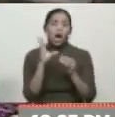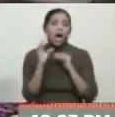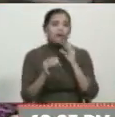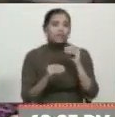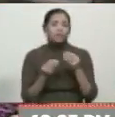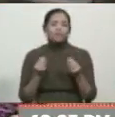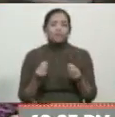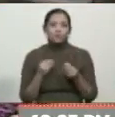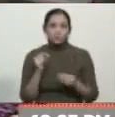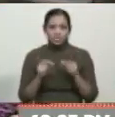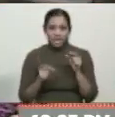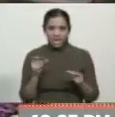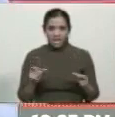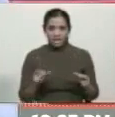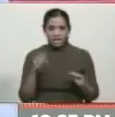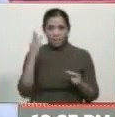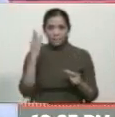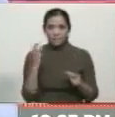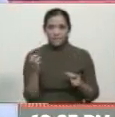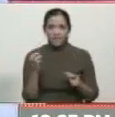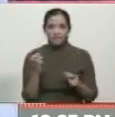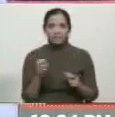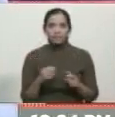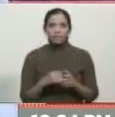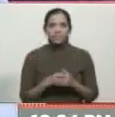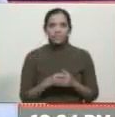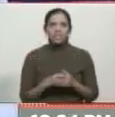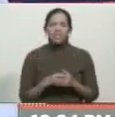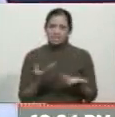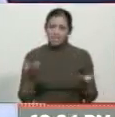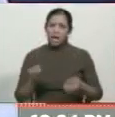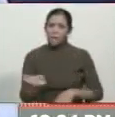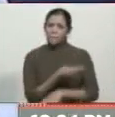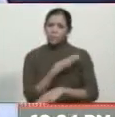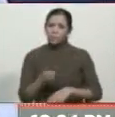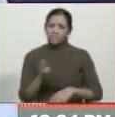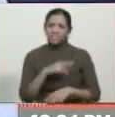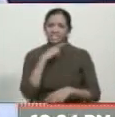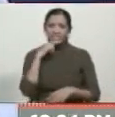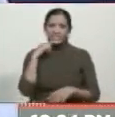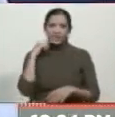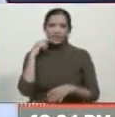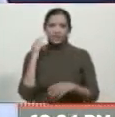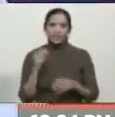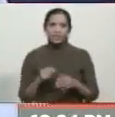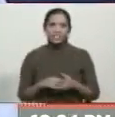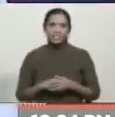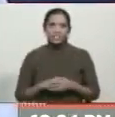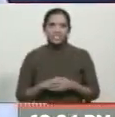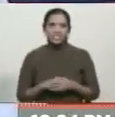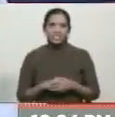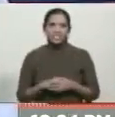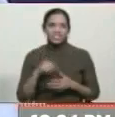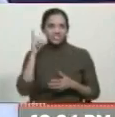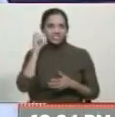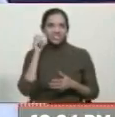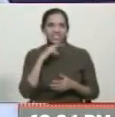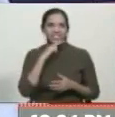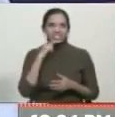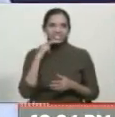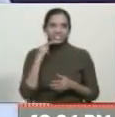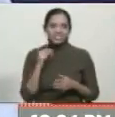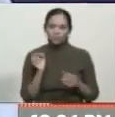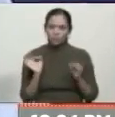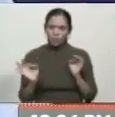en Petare hoy. Dale volumen a esa música, está sabrosa, ¿vale? ¿Eh? Suena sabroso,